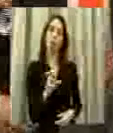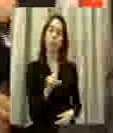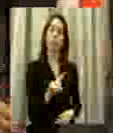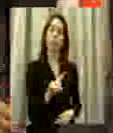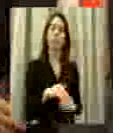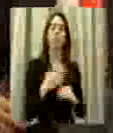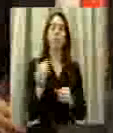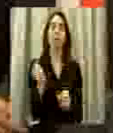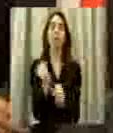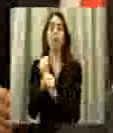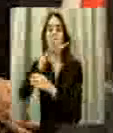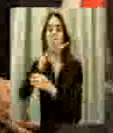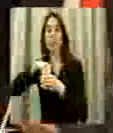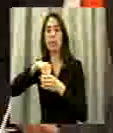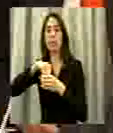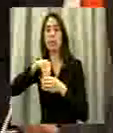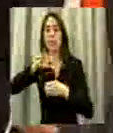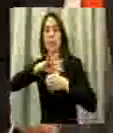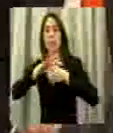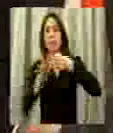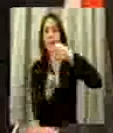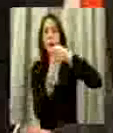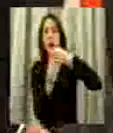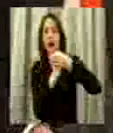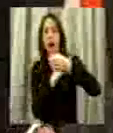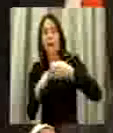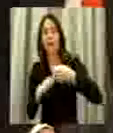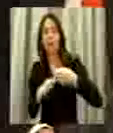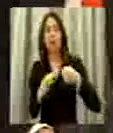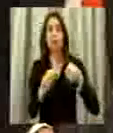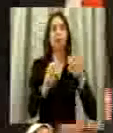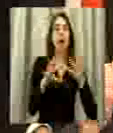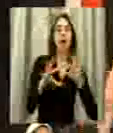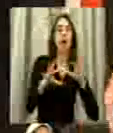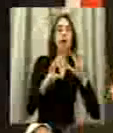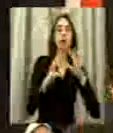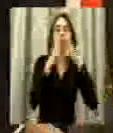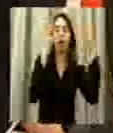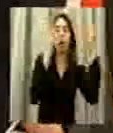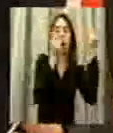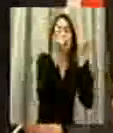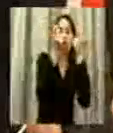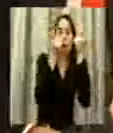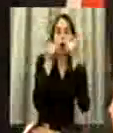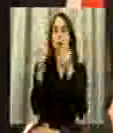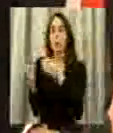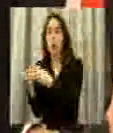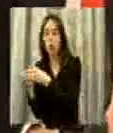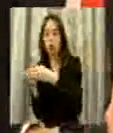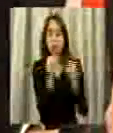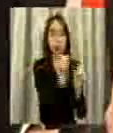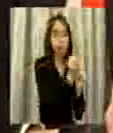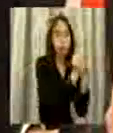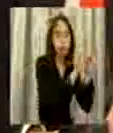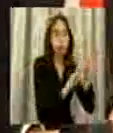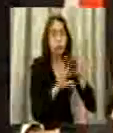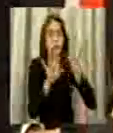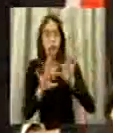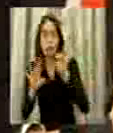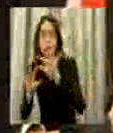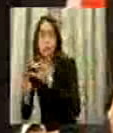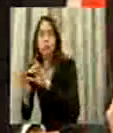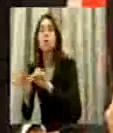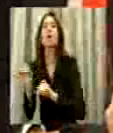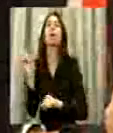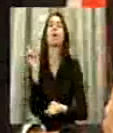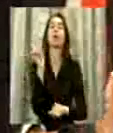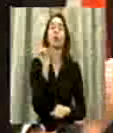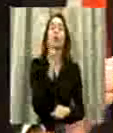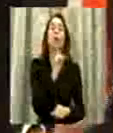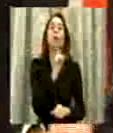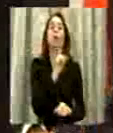un trabajo interno en Hacienda con todos los supuestos macroeconómicos, el trabajo de los sectores, y luego llegamos al Congreso,